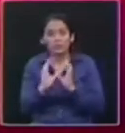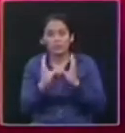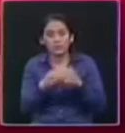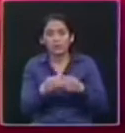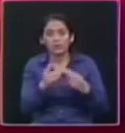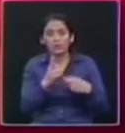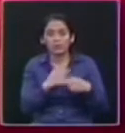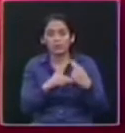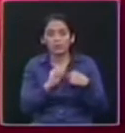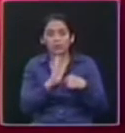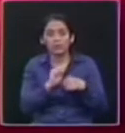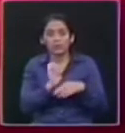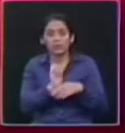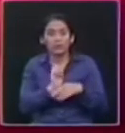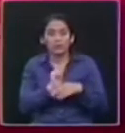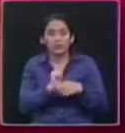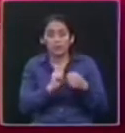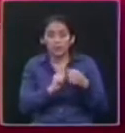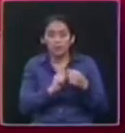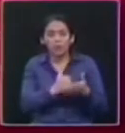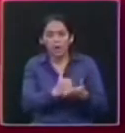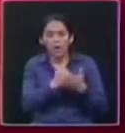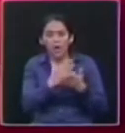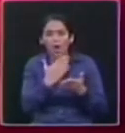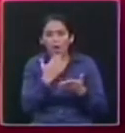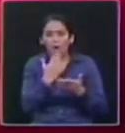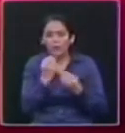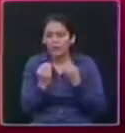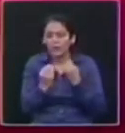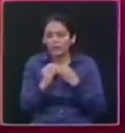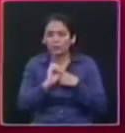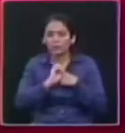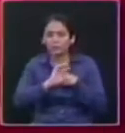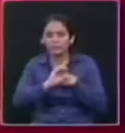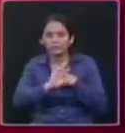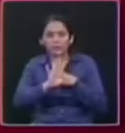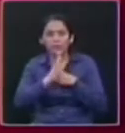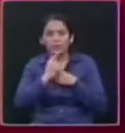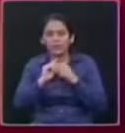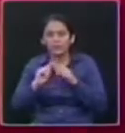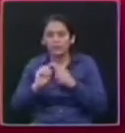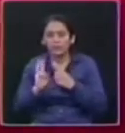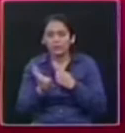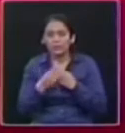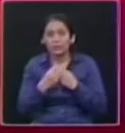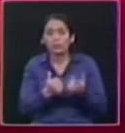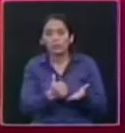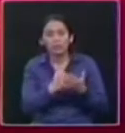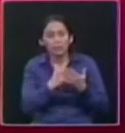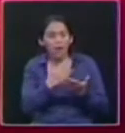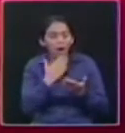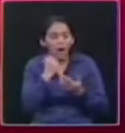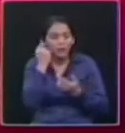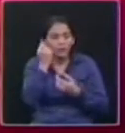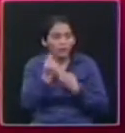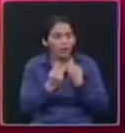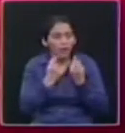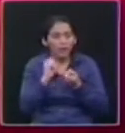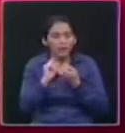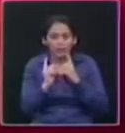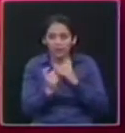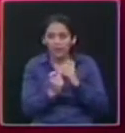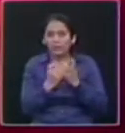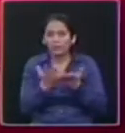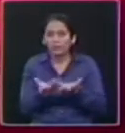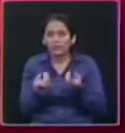Nos ayudaron desde cómo mejorar la promoción de nuestra página web hasta cómo poder buscar una partida